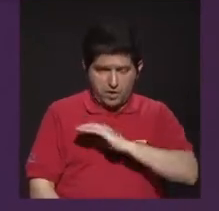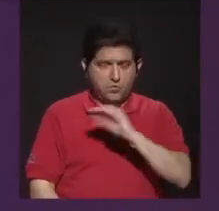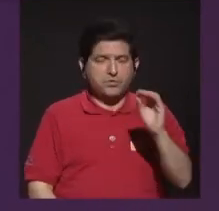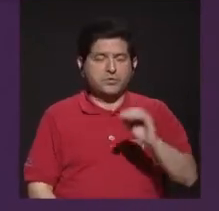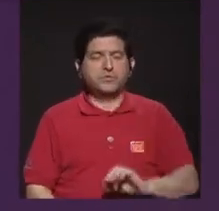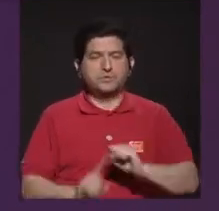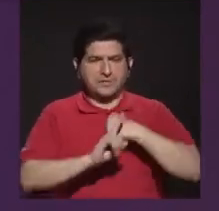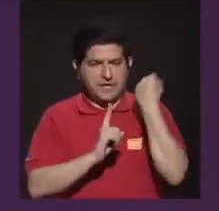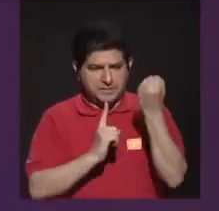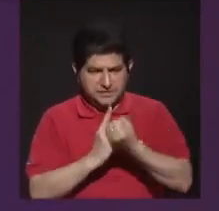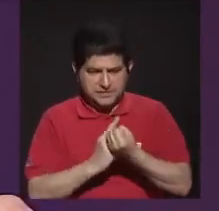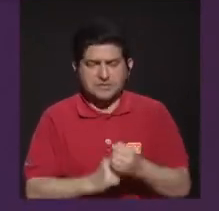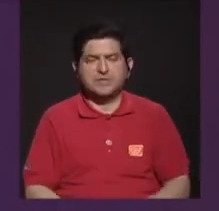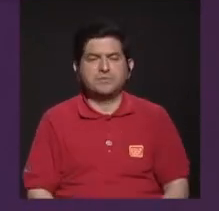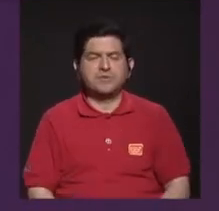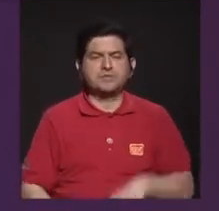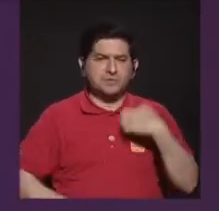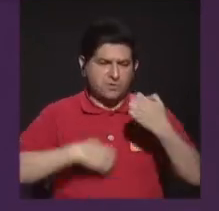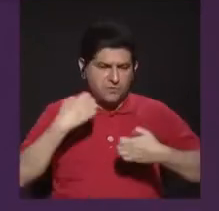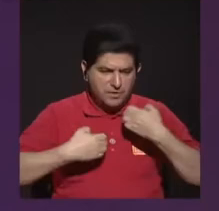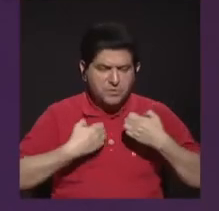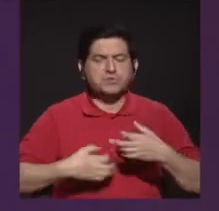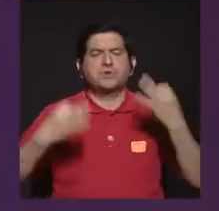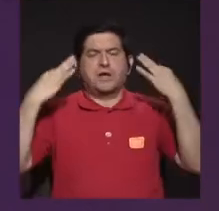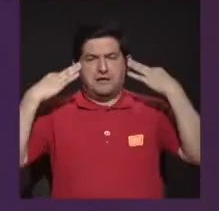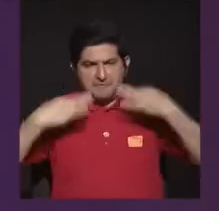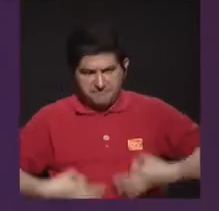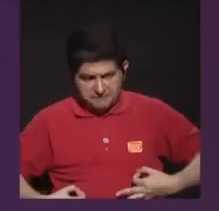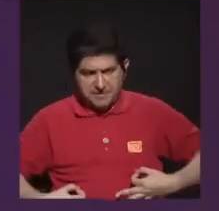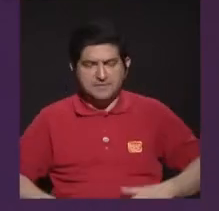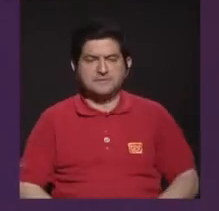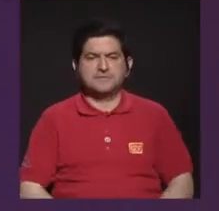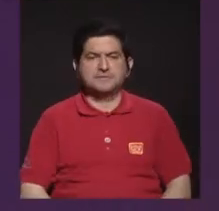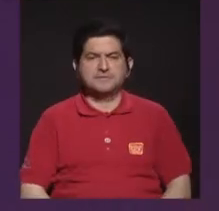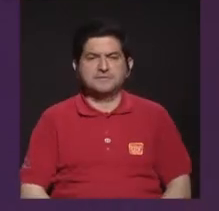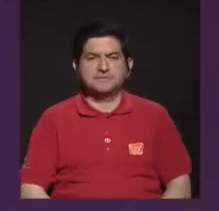características físicas, características emocionales,